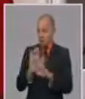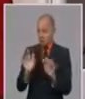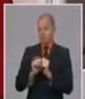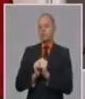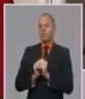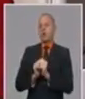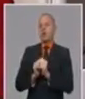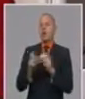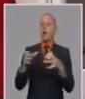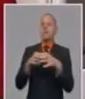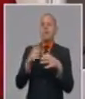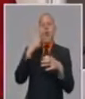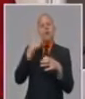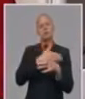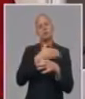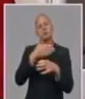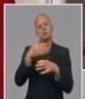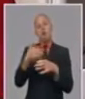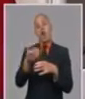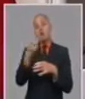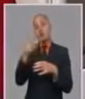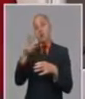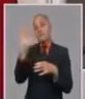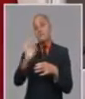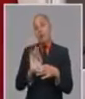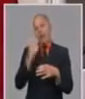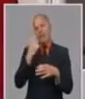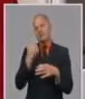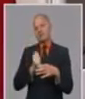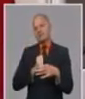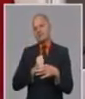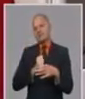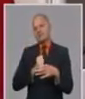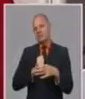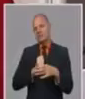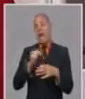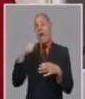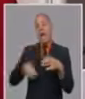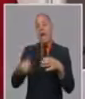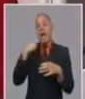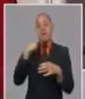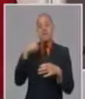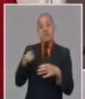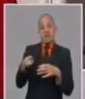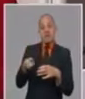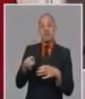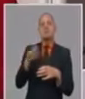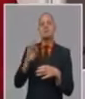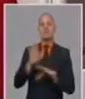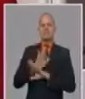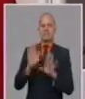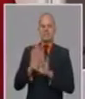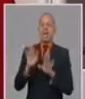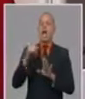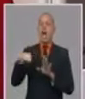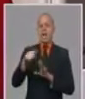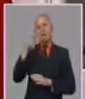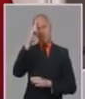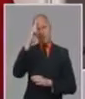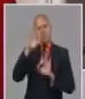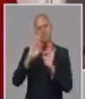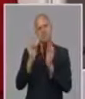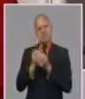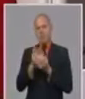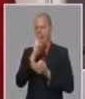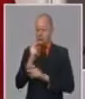personas que ya habían tenido alguna de las evaluaciones, habían sido tributarias de alguna de las consultas e interconsultas municipales o